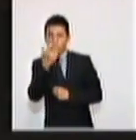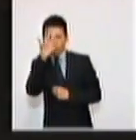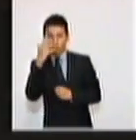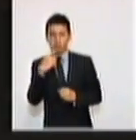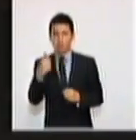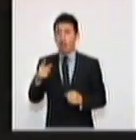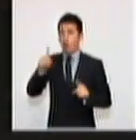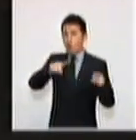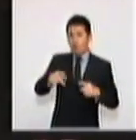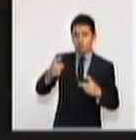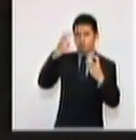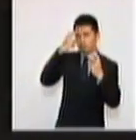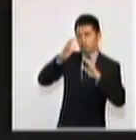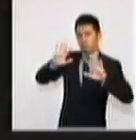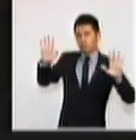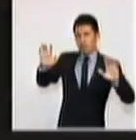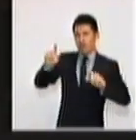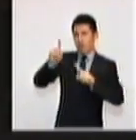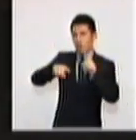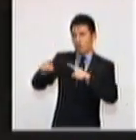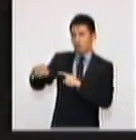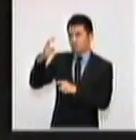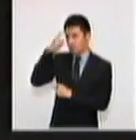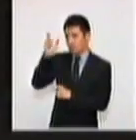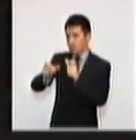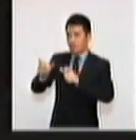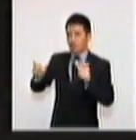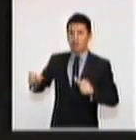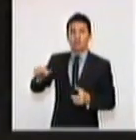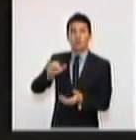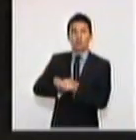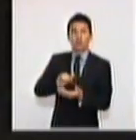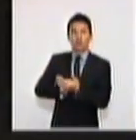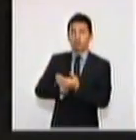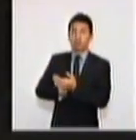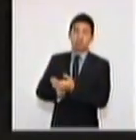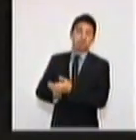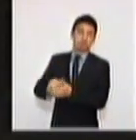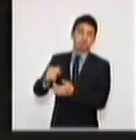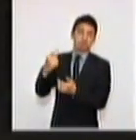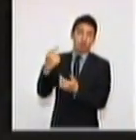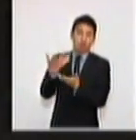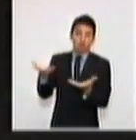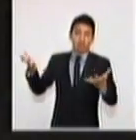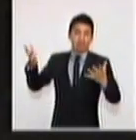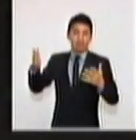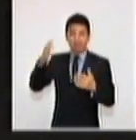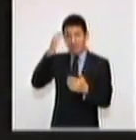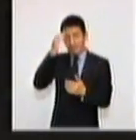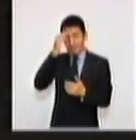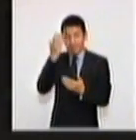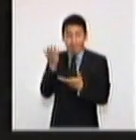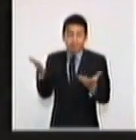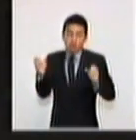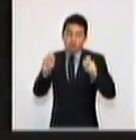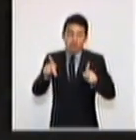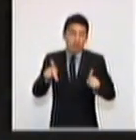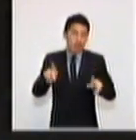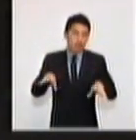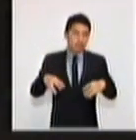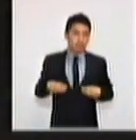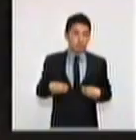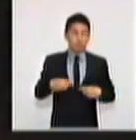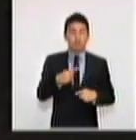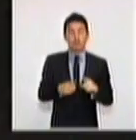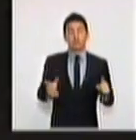algunos heliotropos de la vida política nacional, pero bueno, pagaremos los precios que haya que pagar por esa realidad. Pero estamos